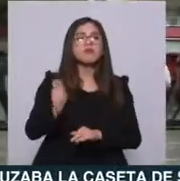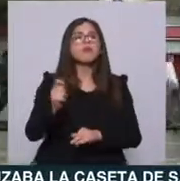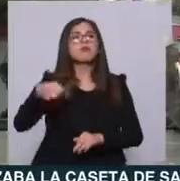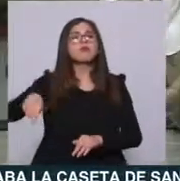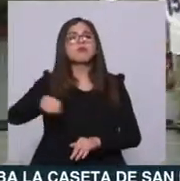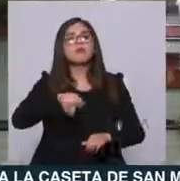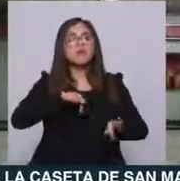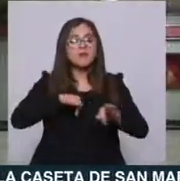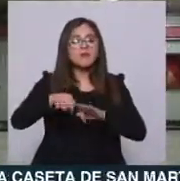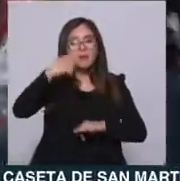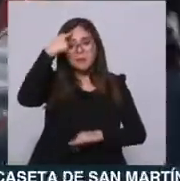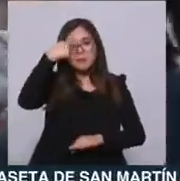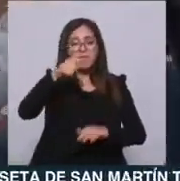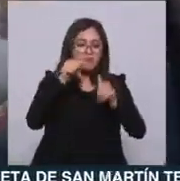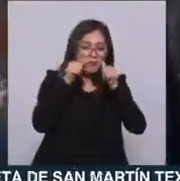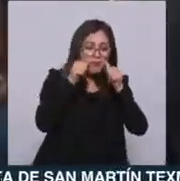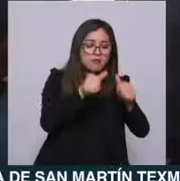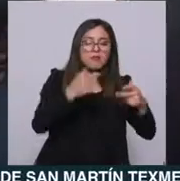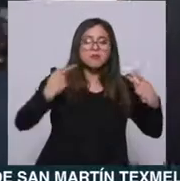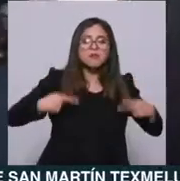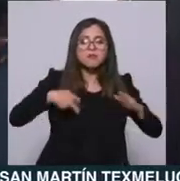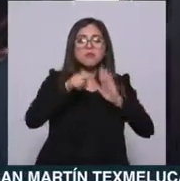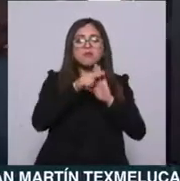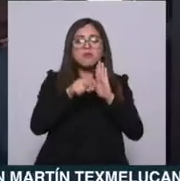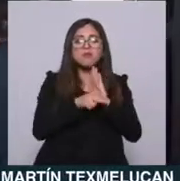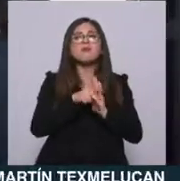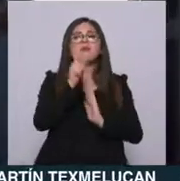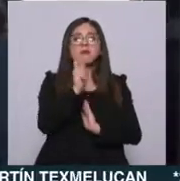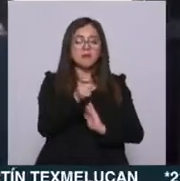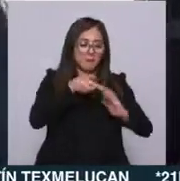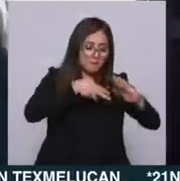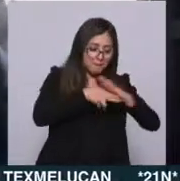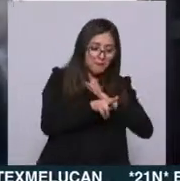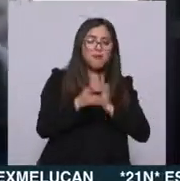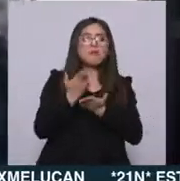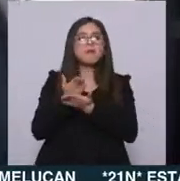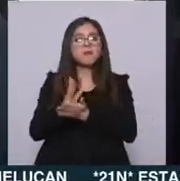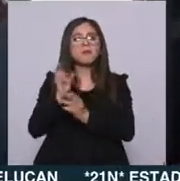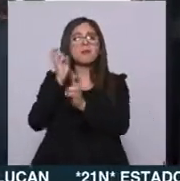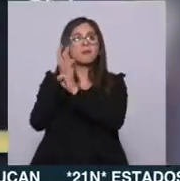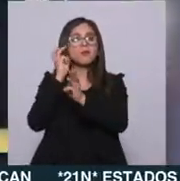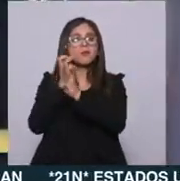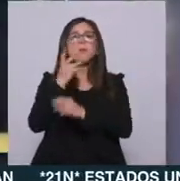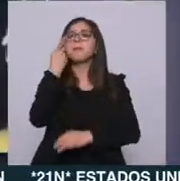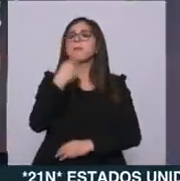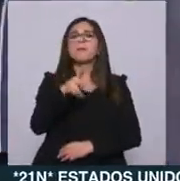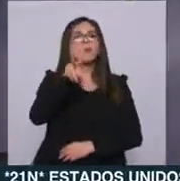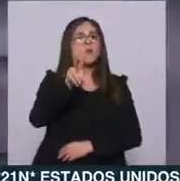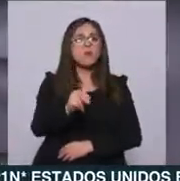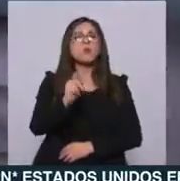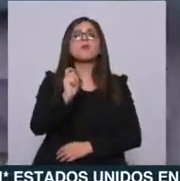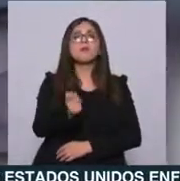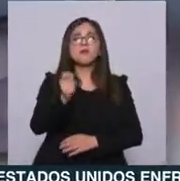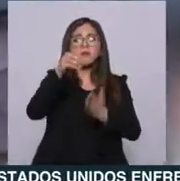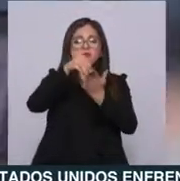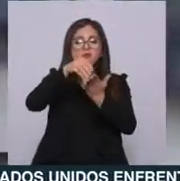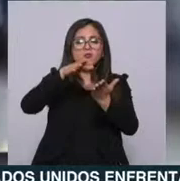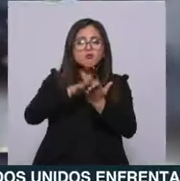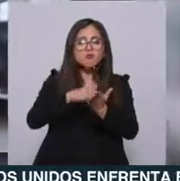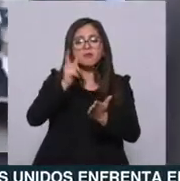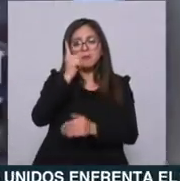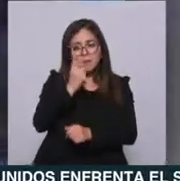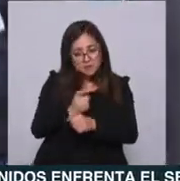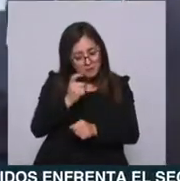atención al usuario en sistemas de transporte como Metro y Metrobús, pero no se realizarán señalamientos anticipados a lo que arrojen